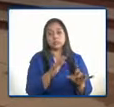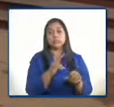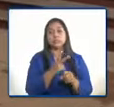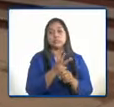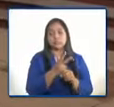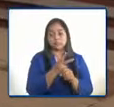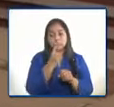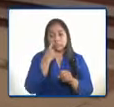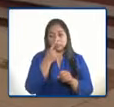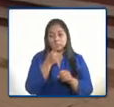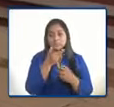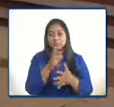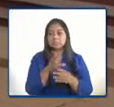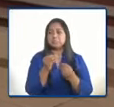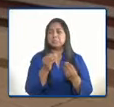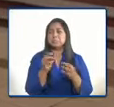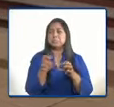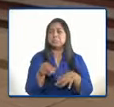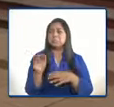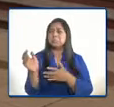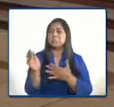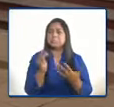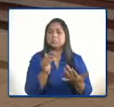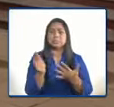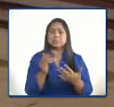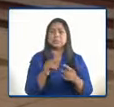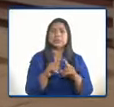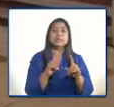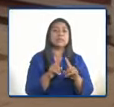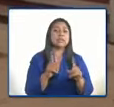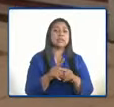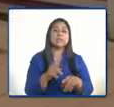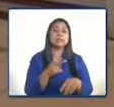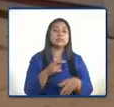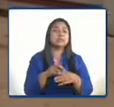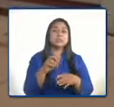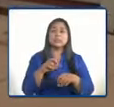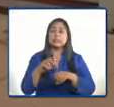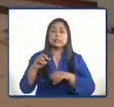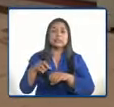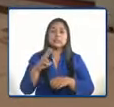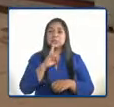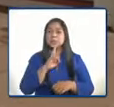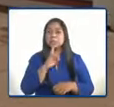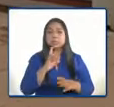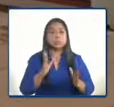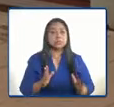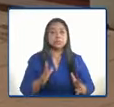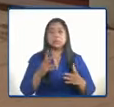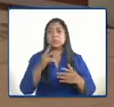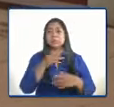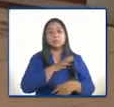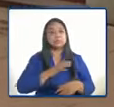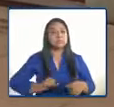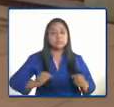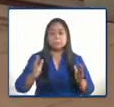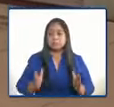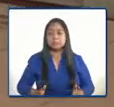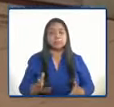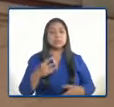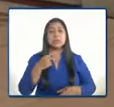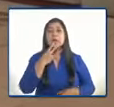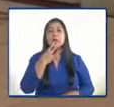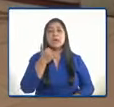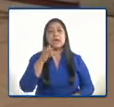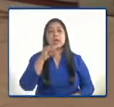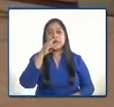Recibimos muchas personas de diferentes nacionalidades, hondureños, salvadoreños, haitianos, diferentes